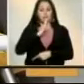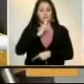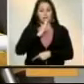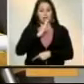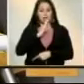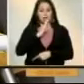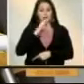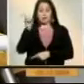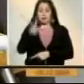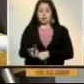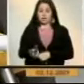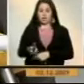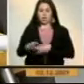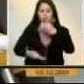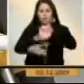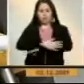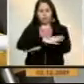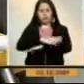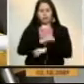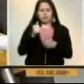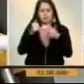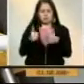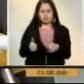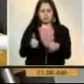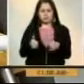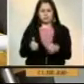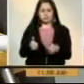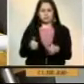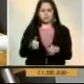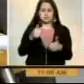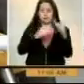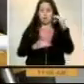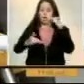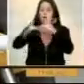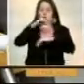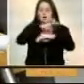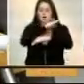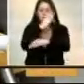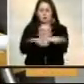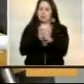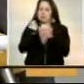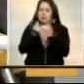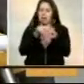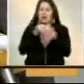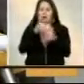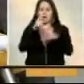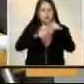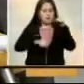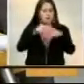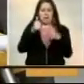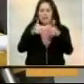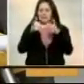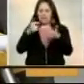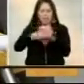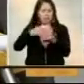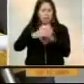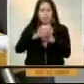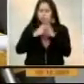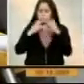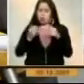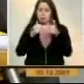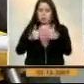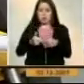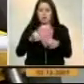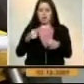venezolanos se comportan adecuadamente, son bancos que están con alta solidez y por lo tanto queremos enfatizar en que no se debe hacer eco